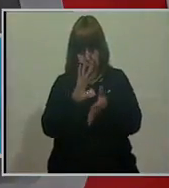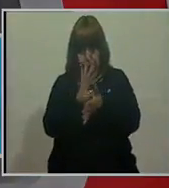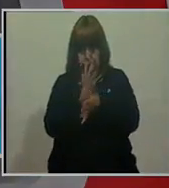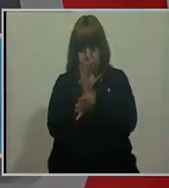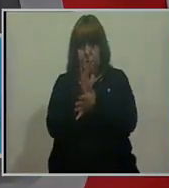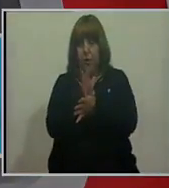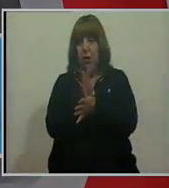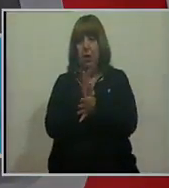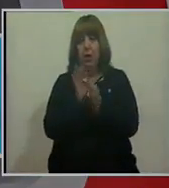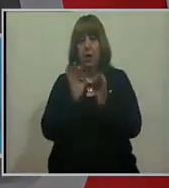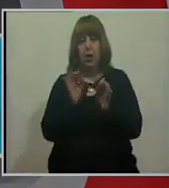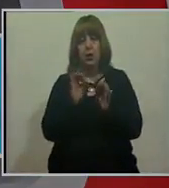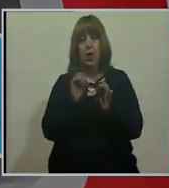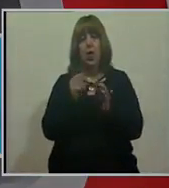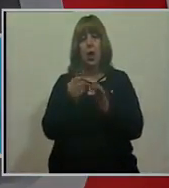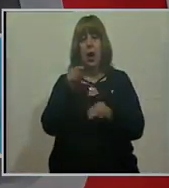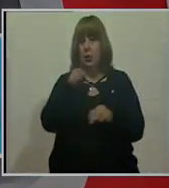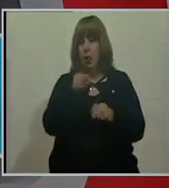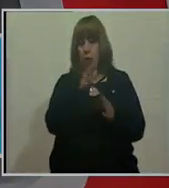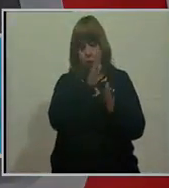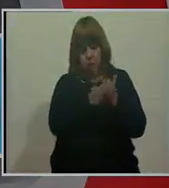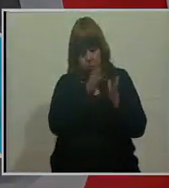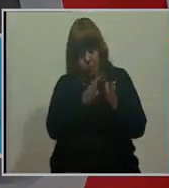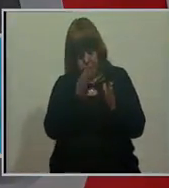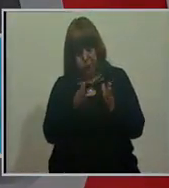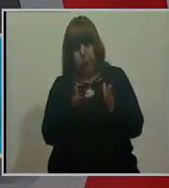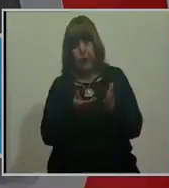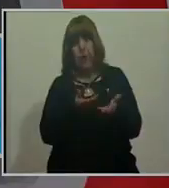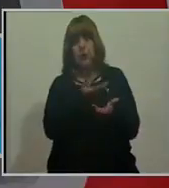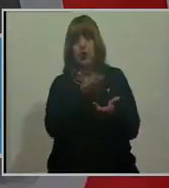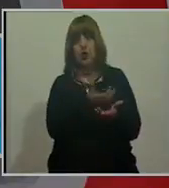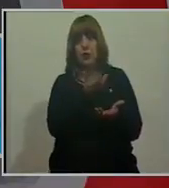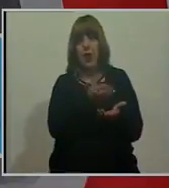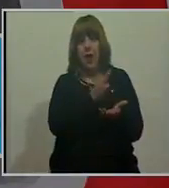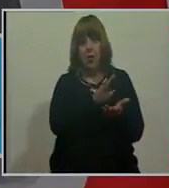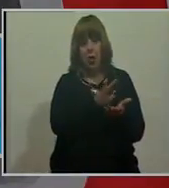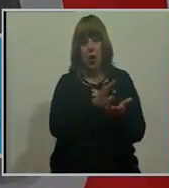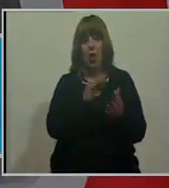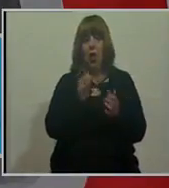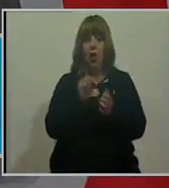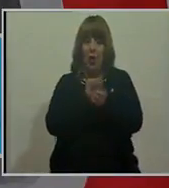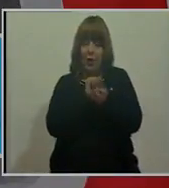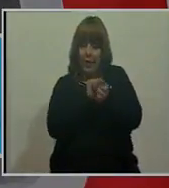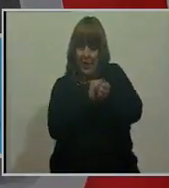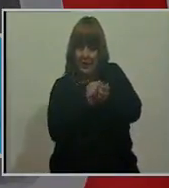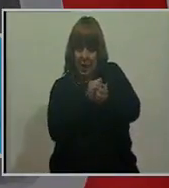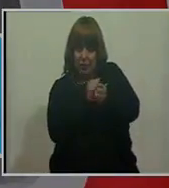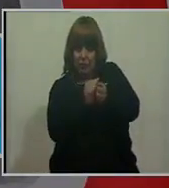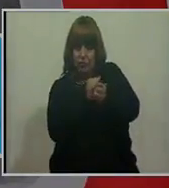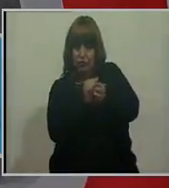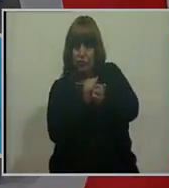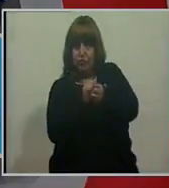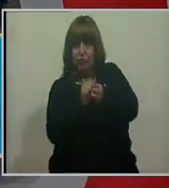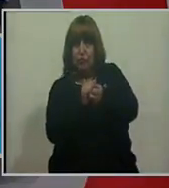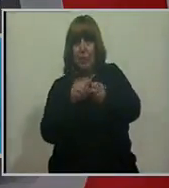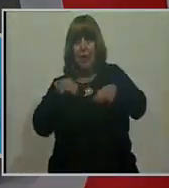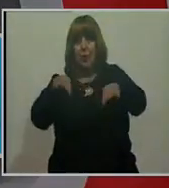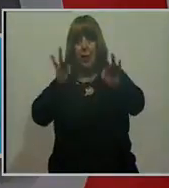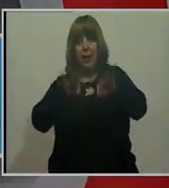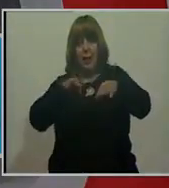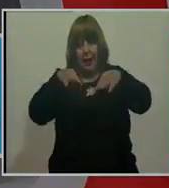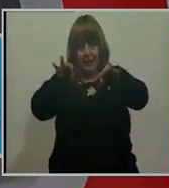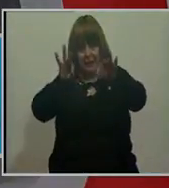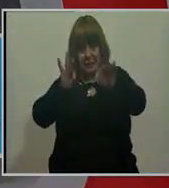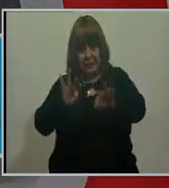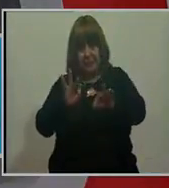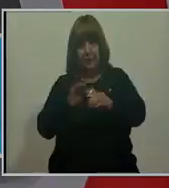que avise. O lo tostabas, o como se hacía antiguamente en las casas, se rallaba para... Claro, para hacer milanesas, por ejemplo. La bolsa de